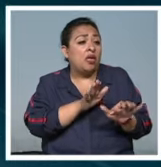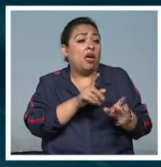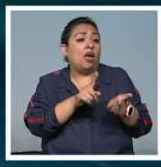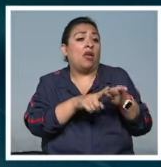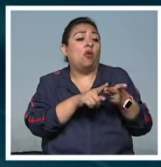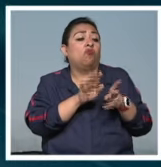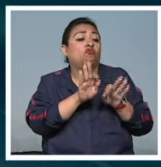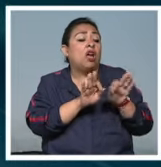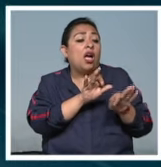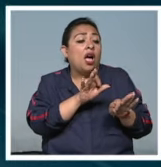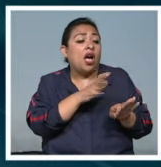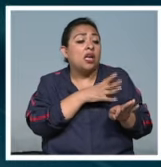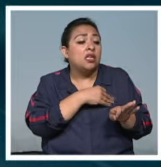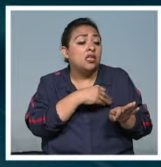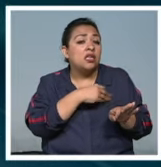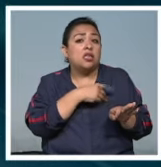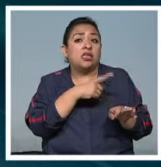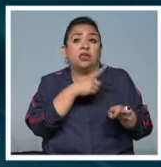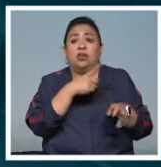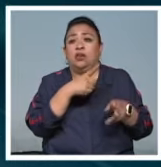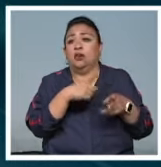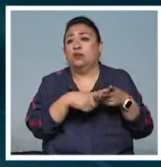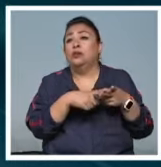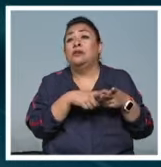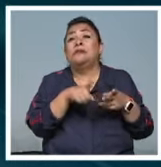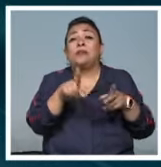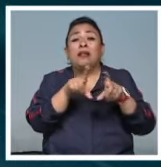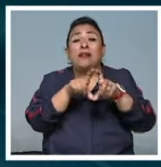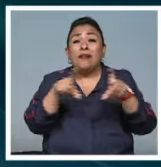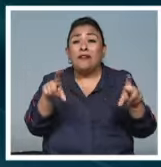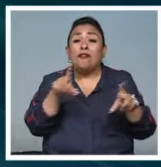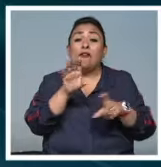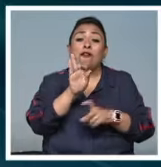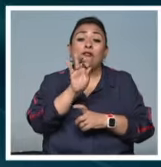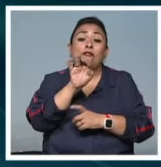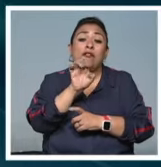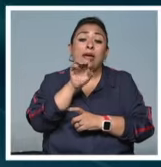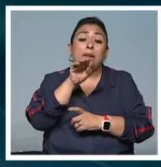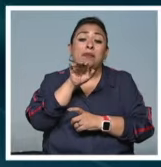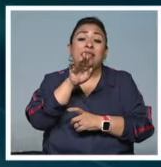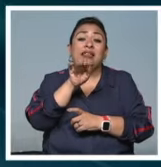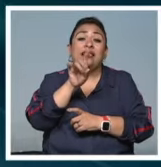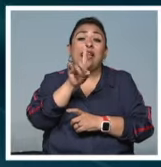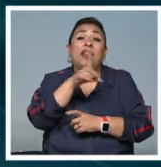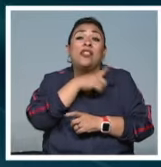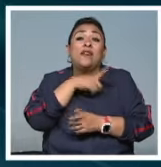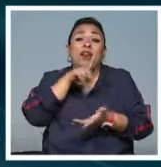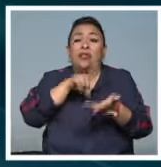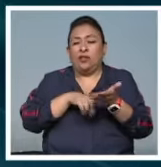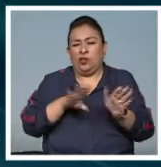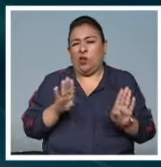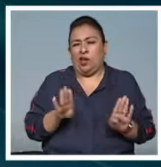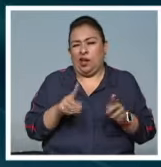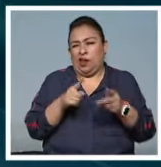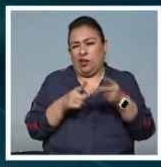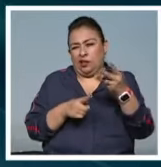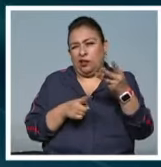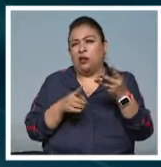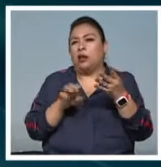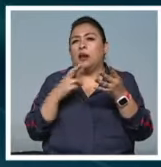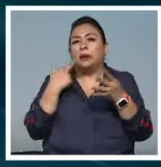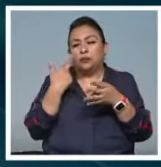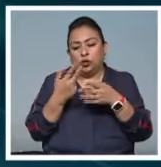la crianza de los niños. Al estereotipo de feminidad se asocian ciertas características y roles: